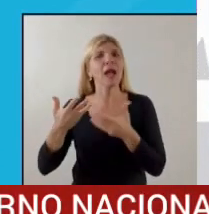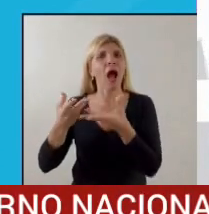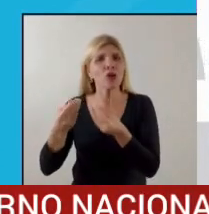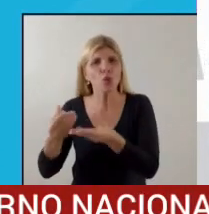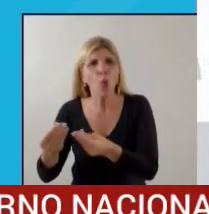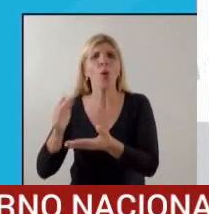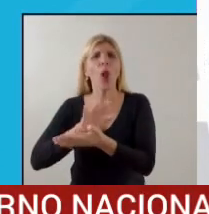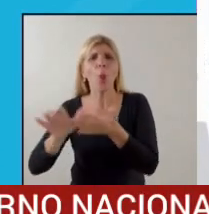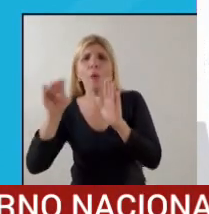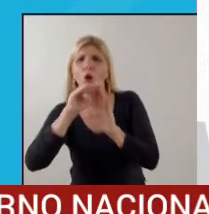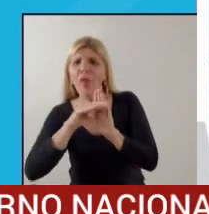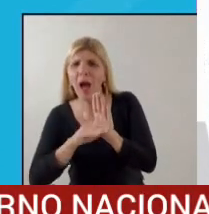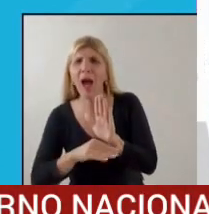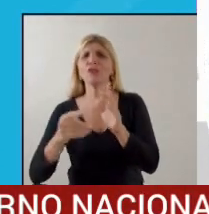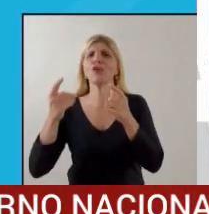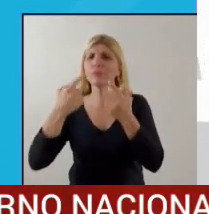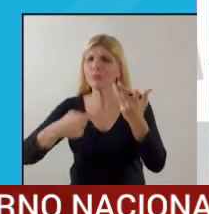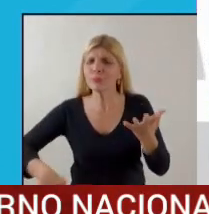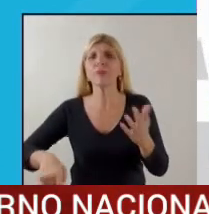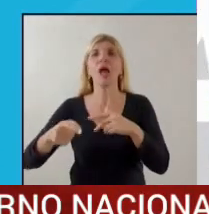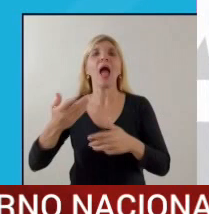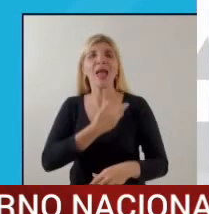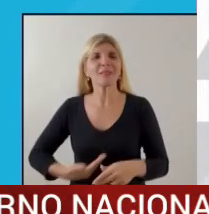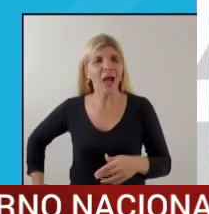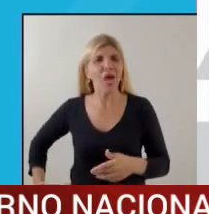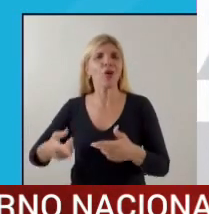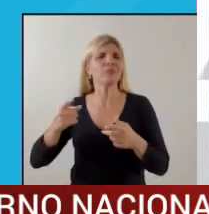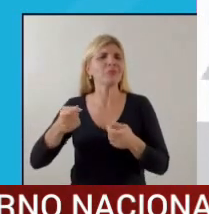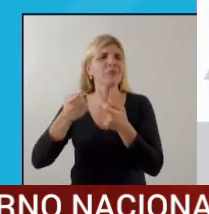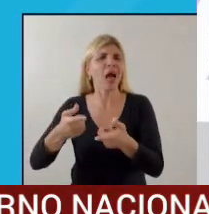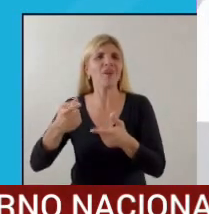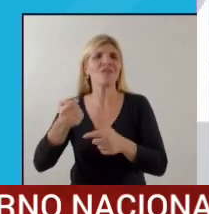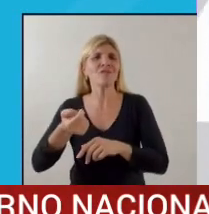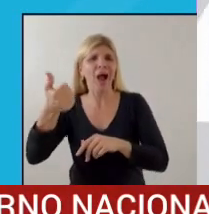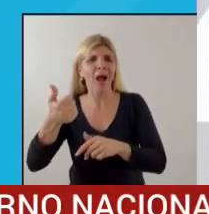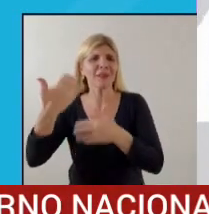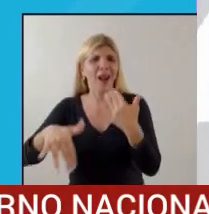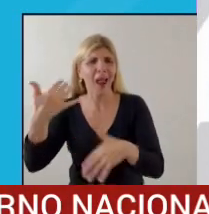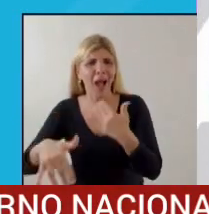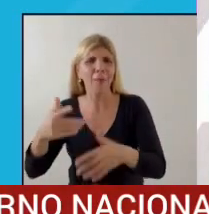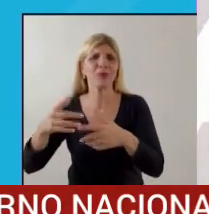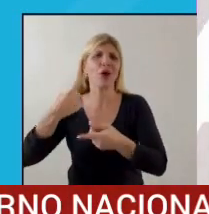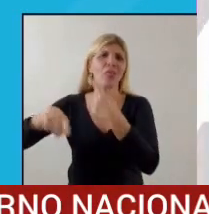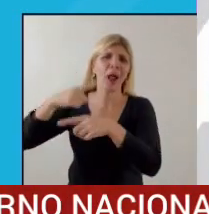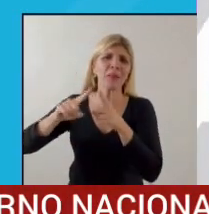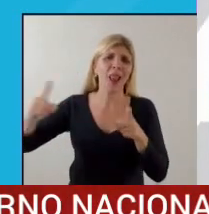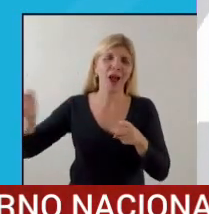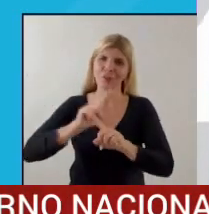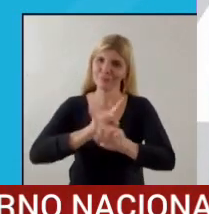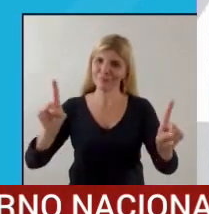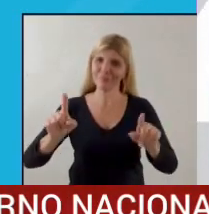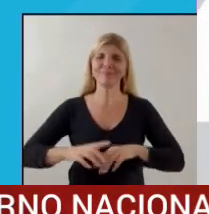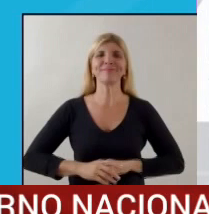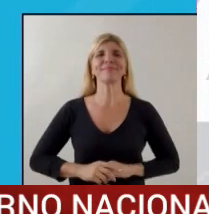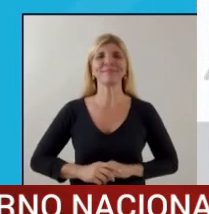documento, siempre decimos, que da y abre la puerta al acceso a derechos, que son prestaciones